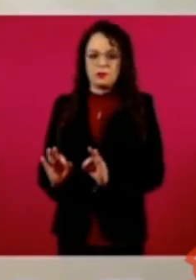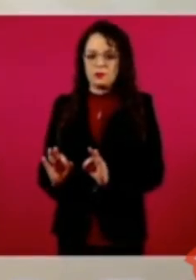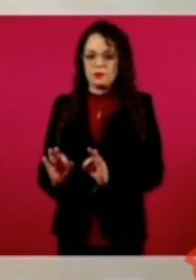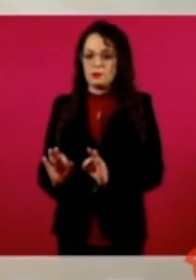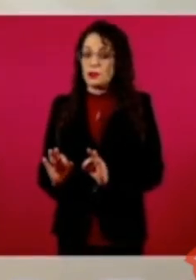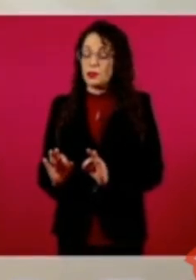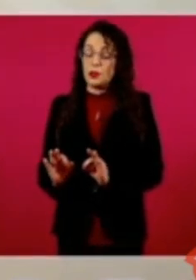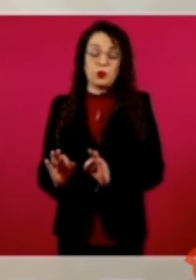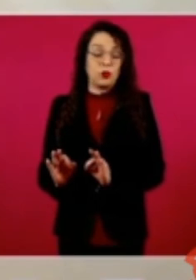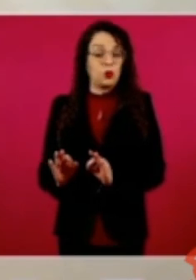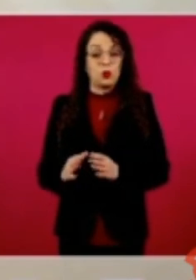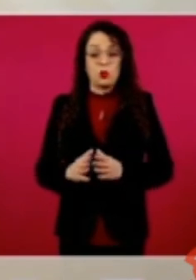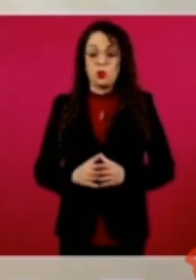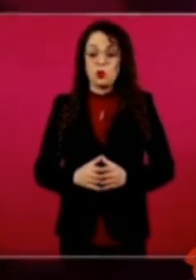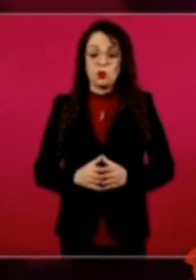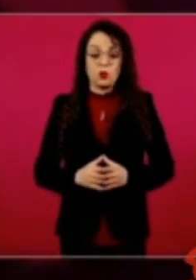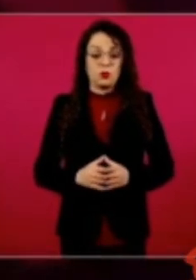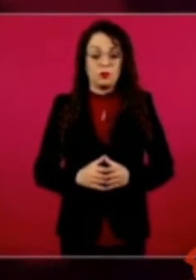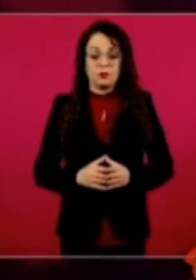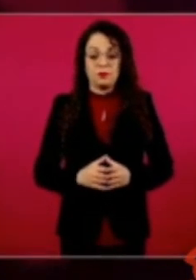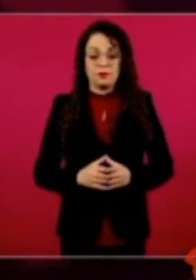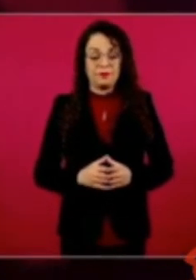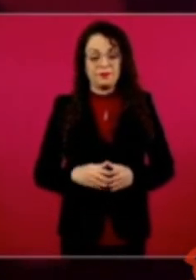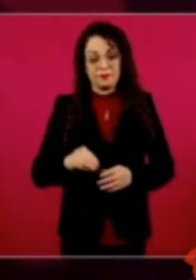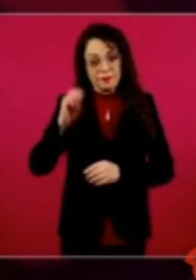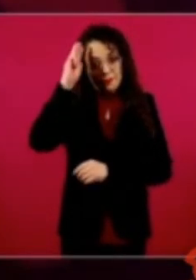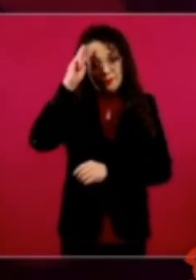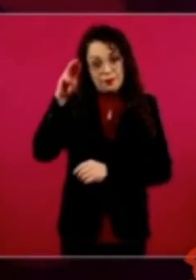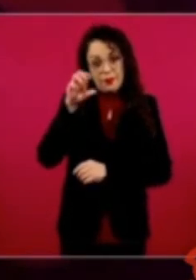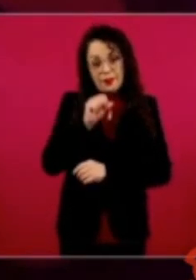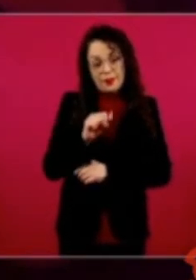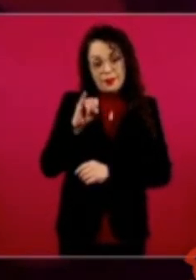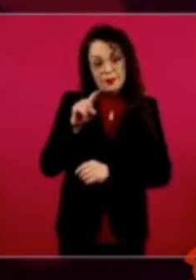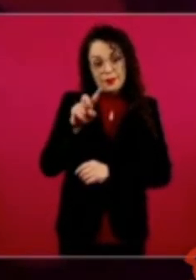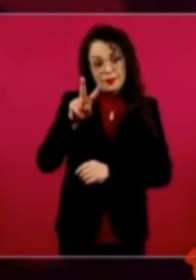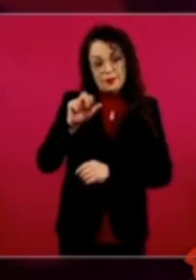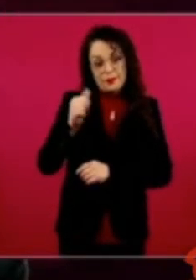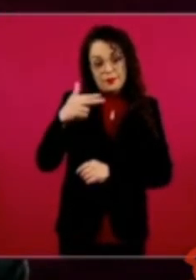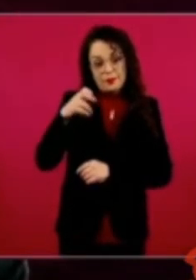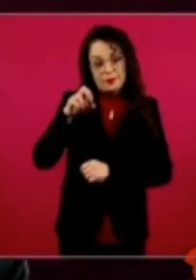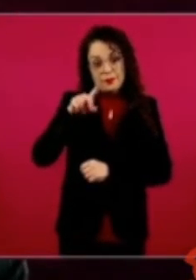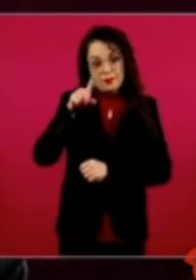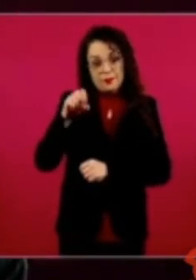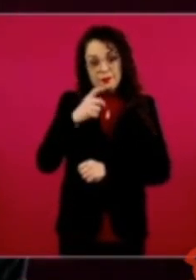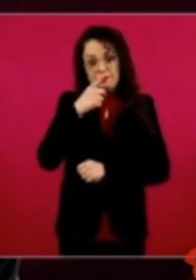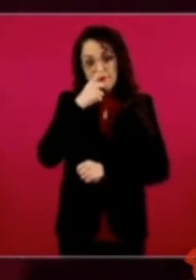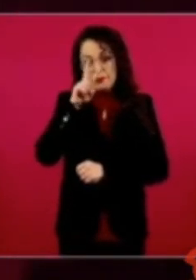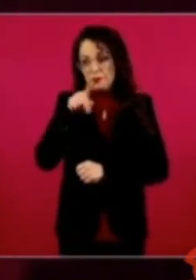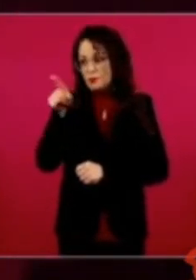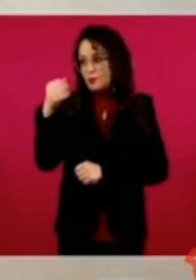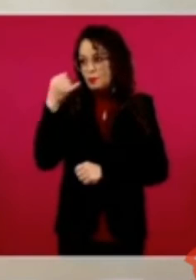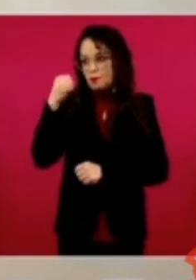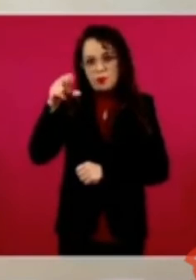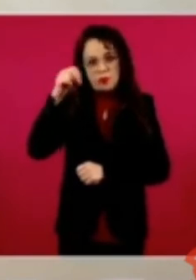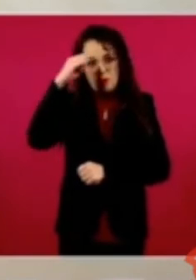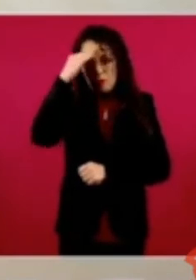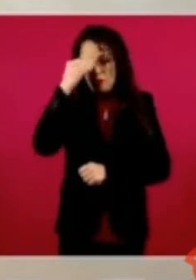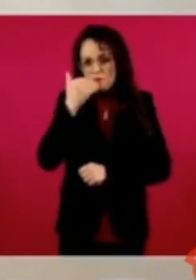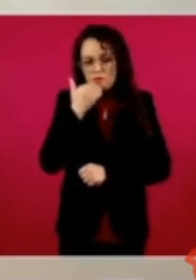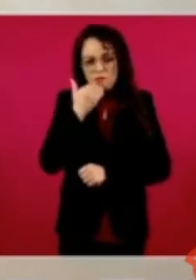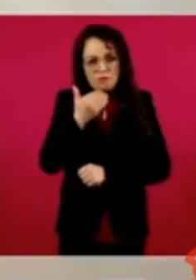Insensatos, diría el maestro Silva Gerso, que piensan que estábamos